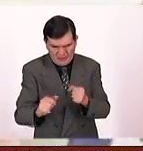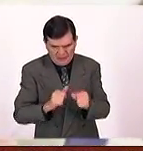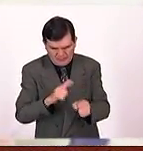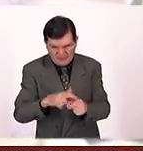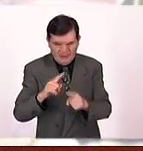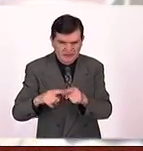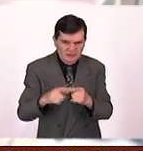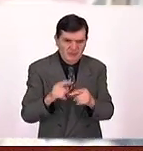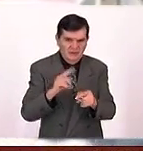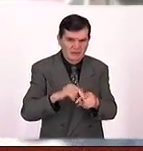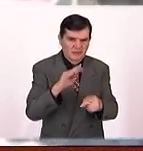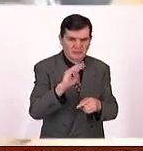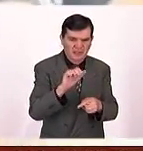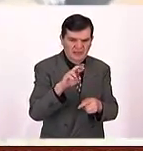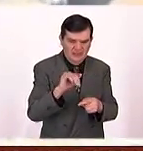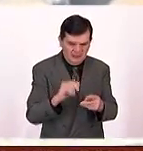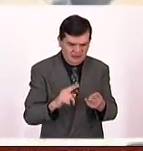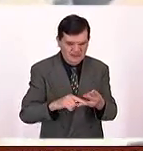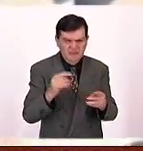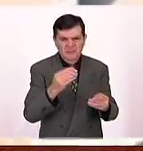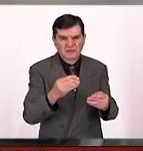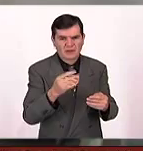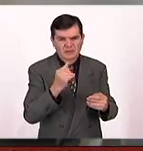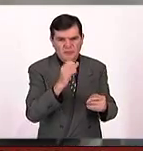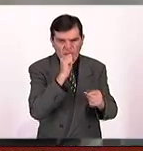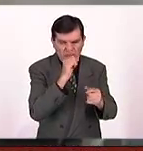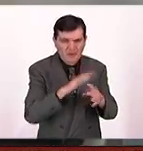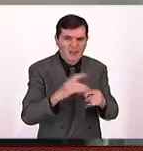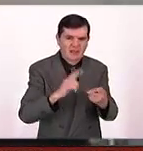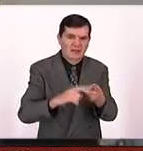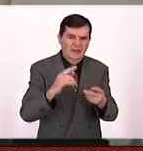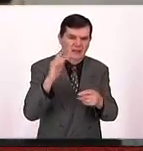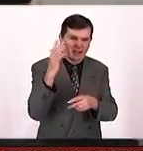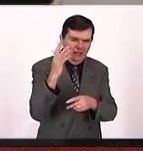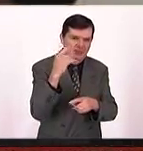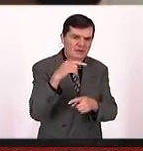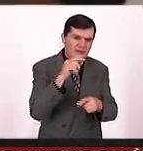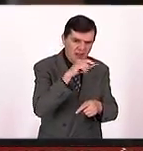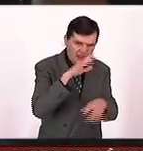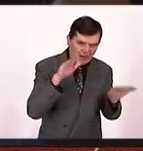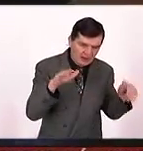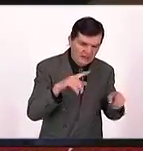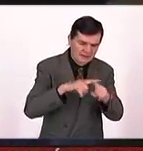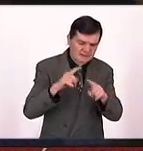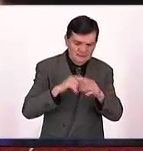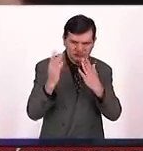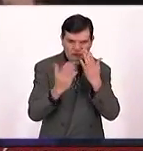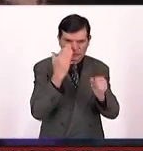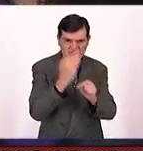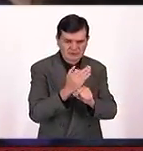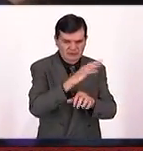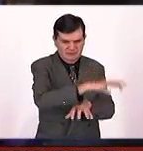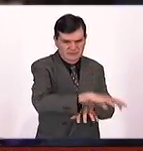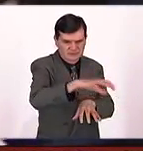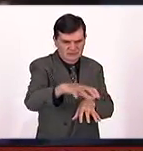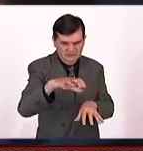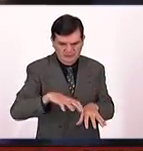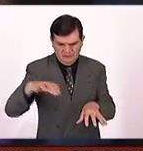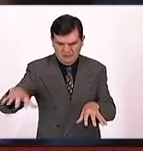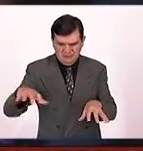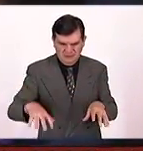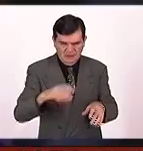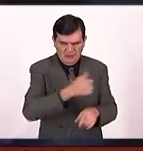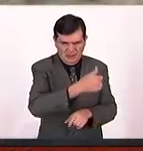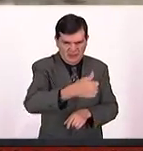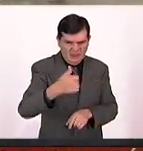lo mismo pasaría con bacterias, con mamíferos, con aves, árboles, sí que el estudiante sea capaz de reconocer las diferentes especies de